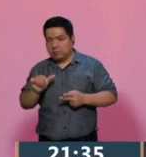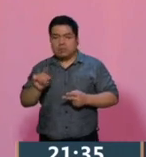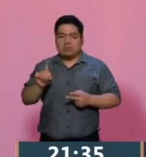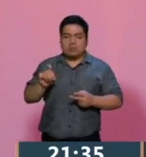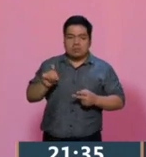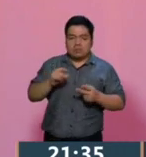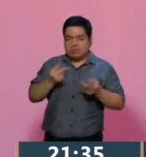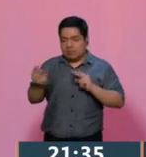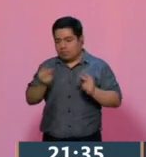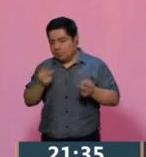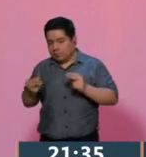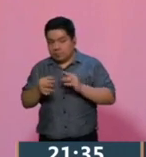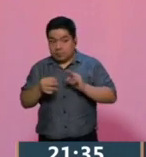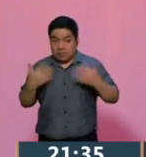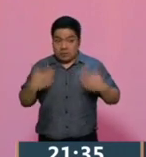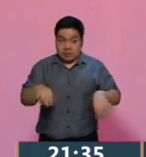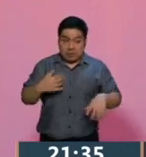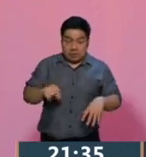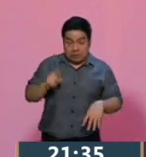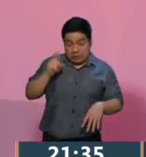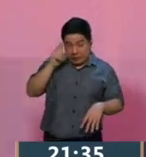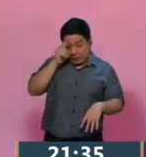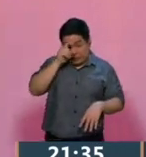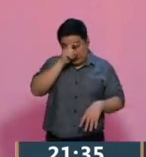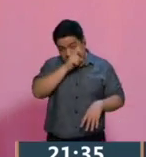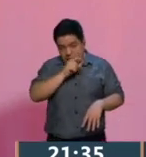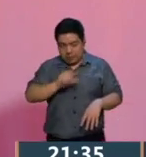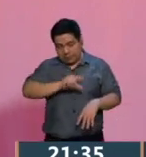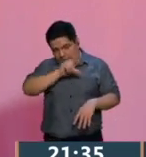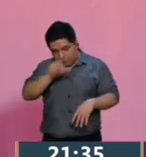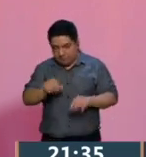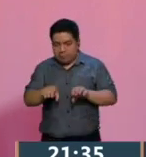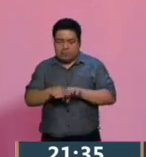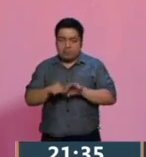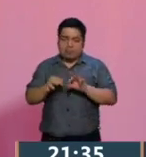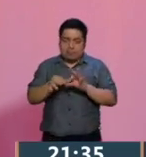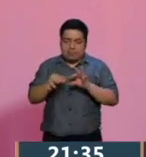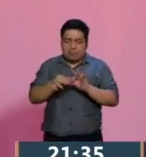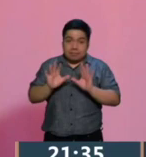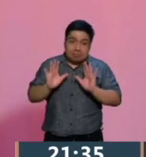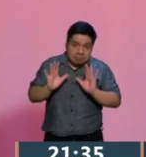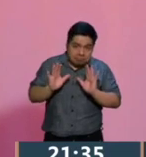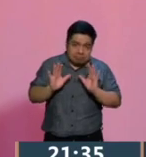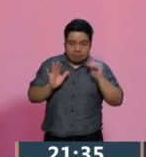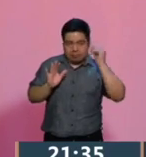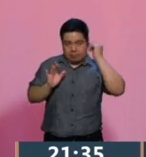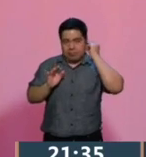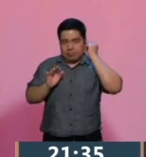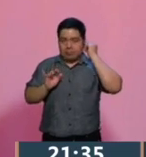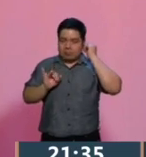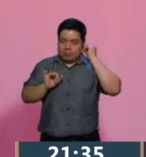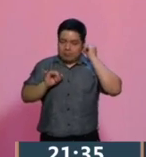de Clara explicando el tema del agua. O sea, me parece que la tienen bien complicada. Yo quiero ver cómo salen de esto.